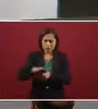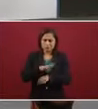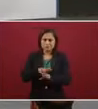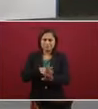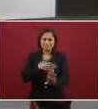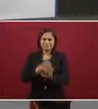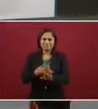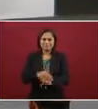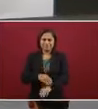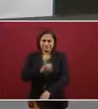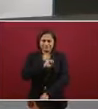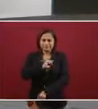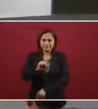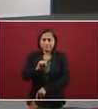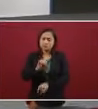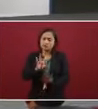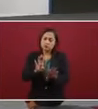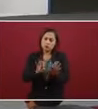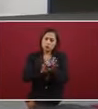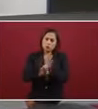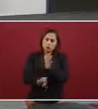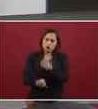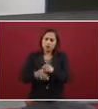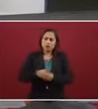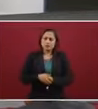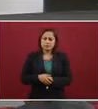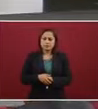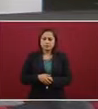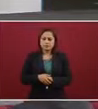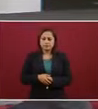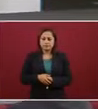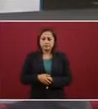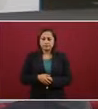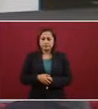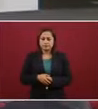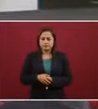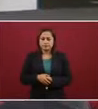lo que tiene que ver con la actuación